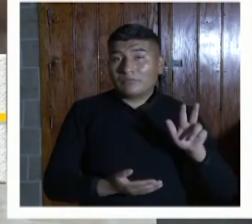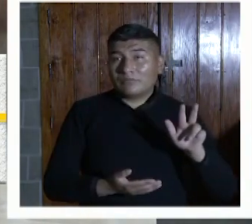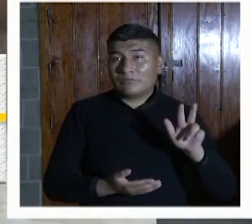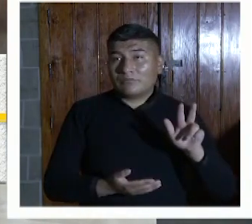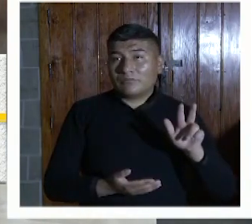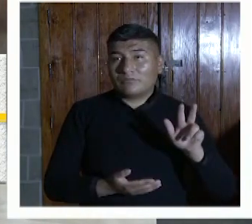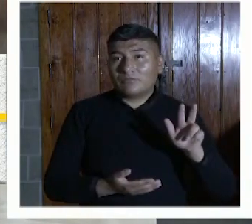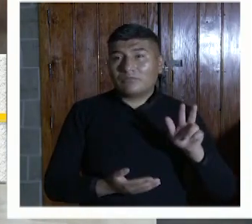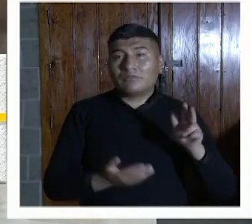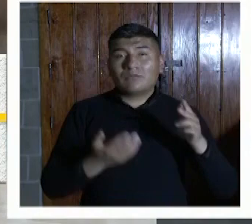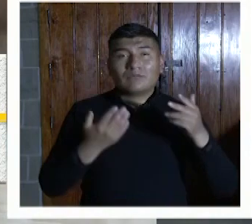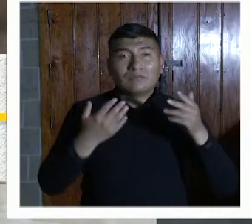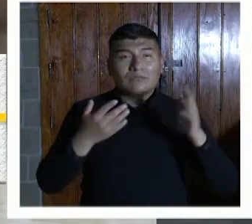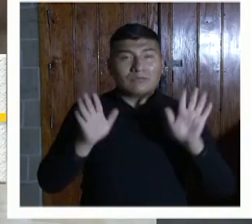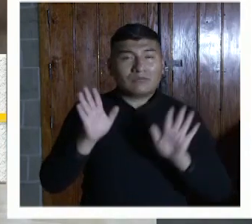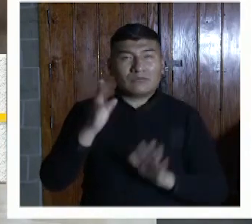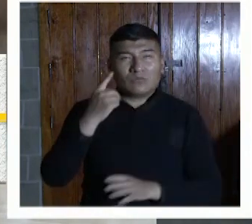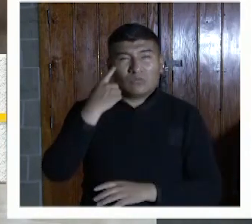habrá que cerrar los ojos,